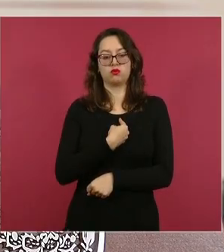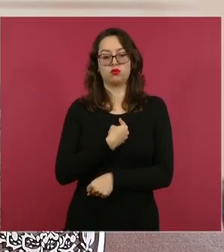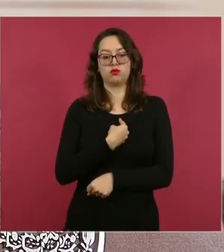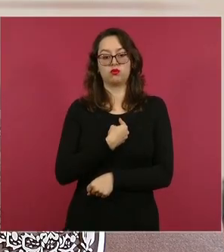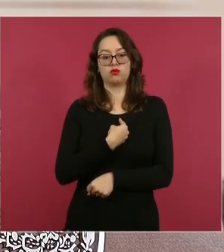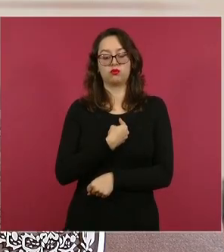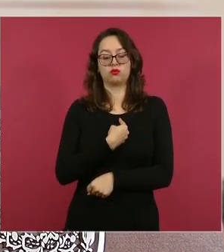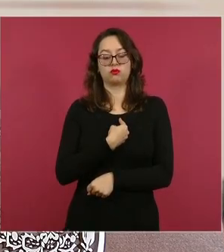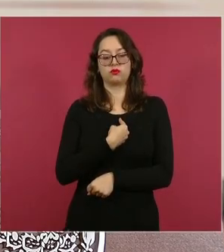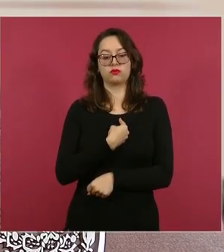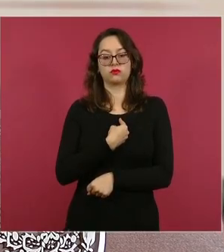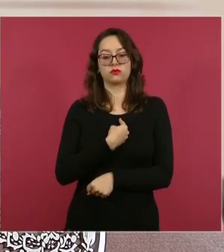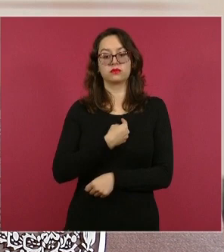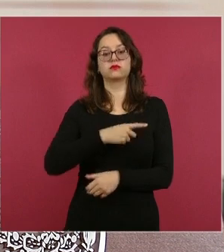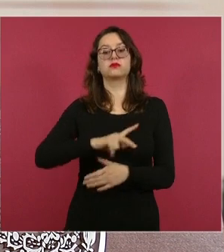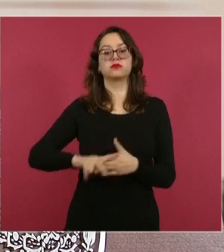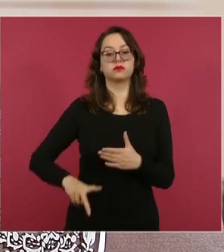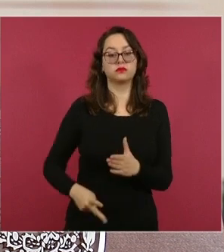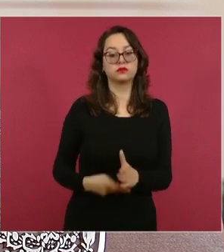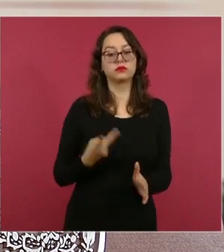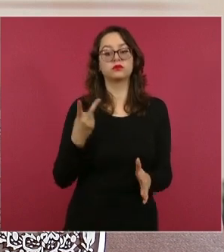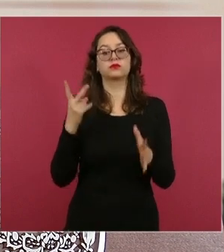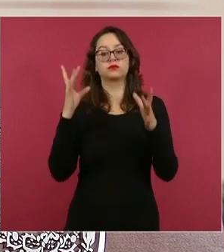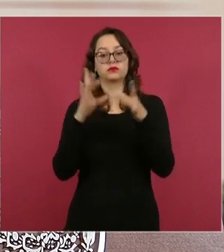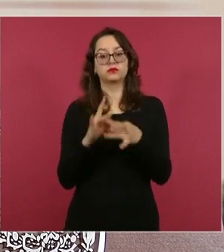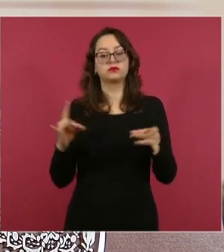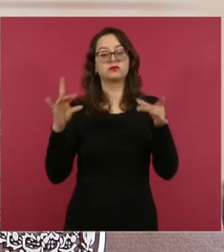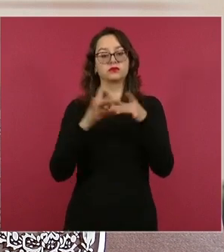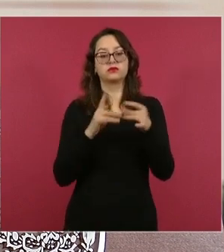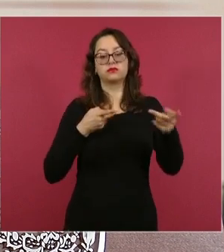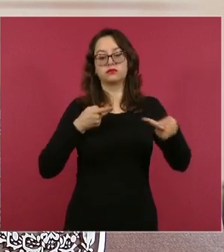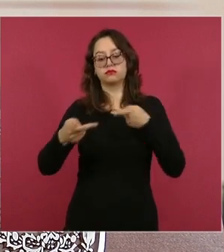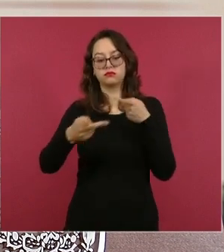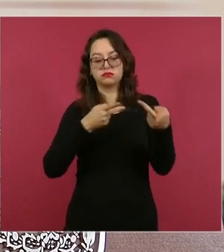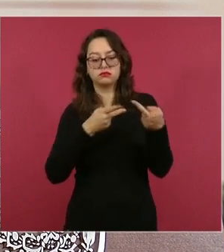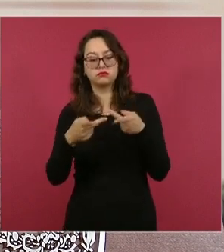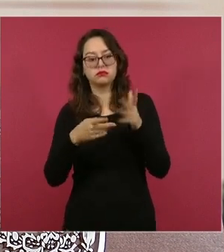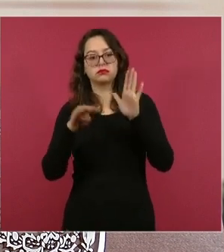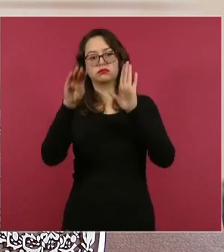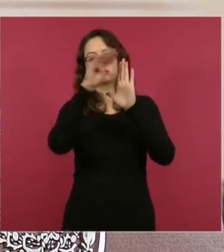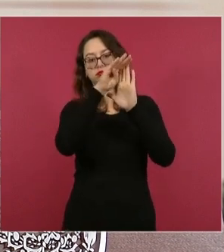leer los puntos básicos de